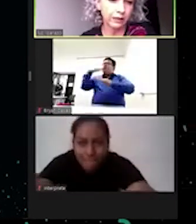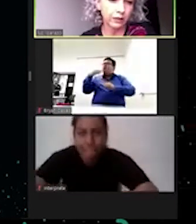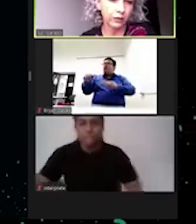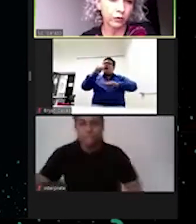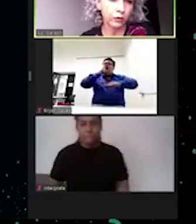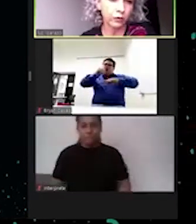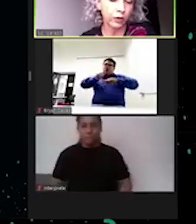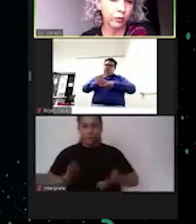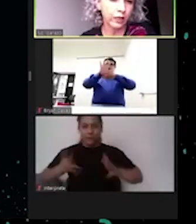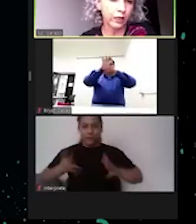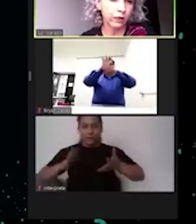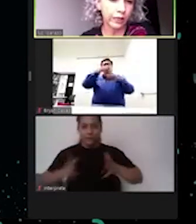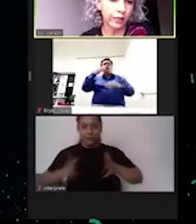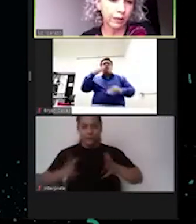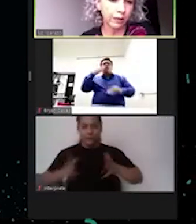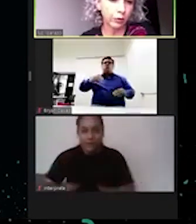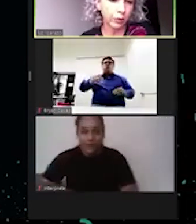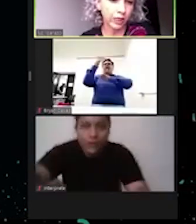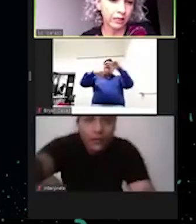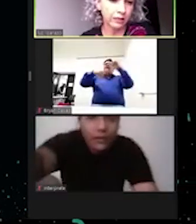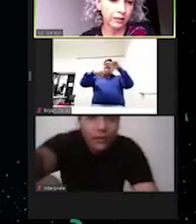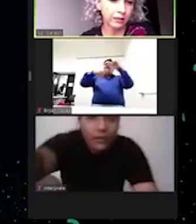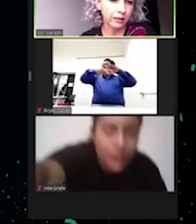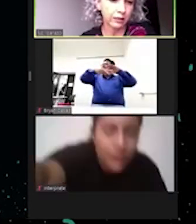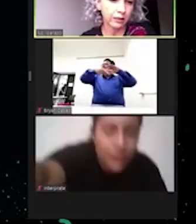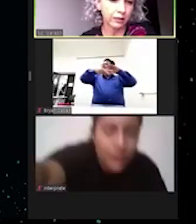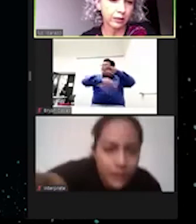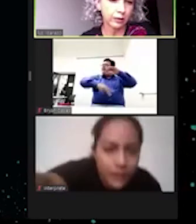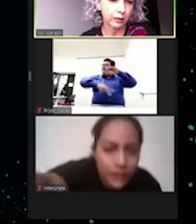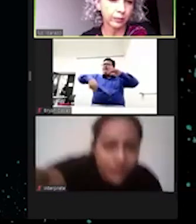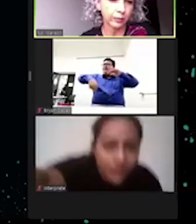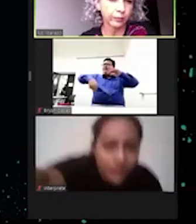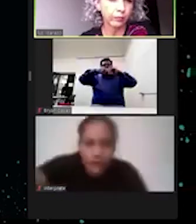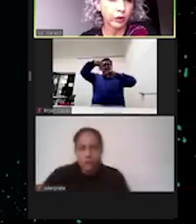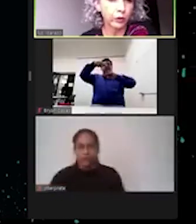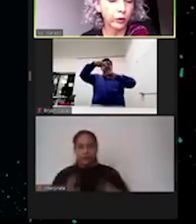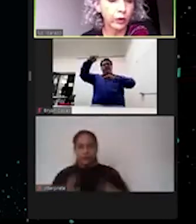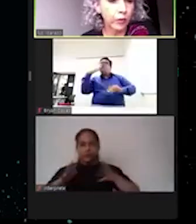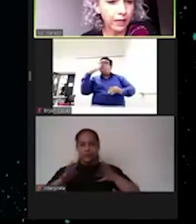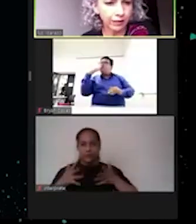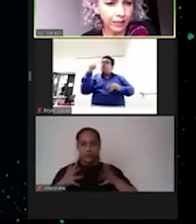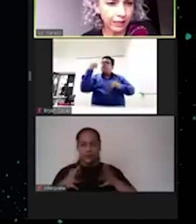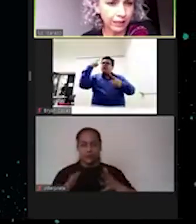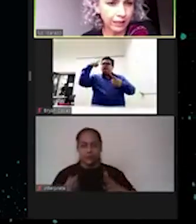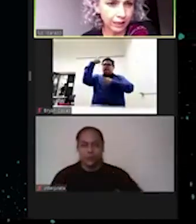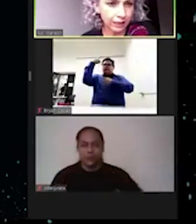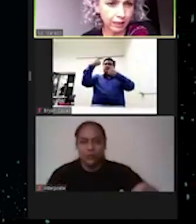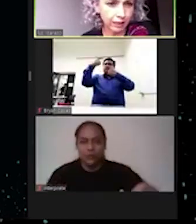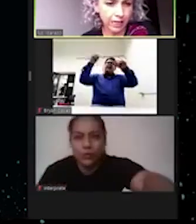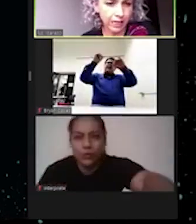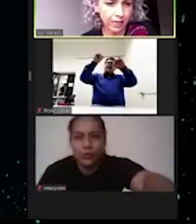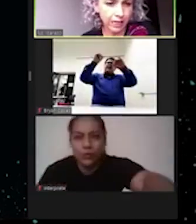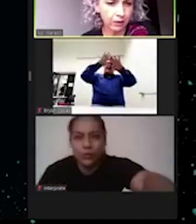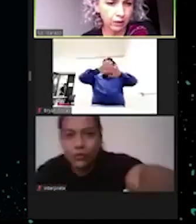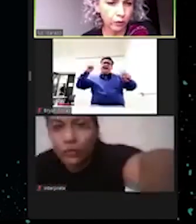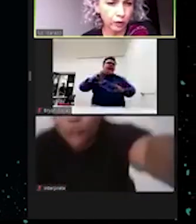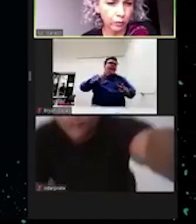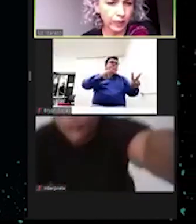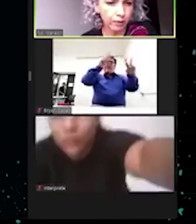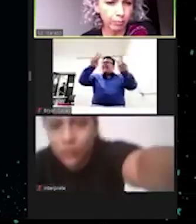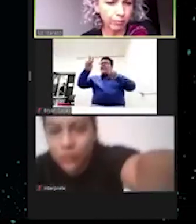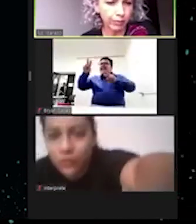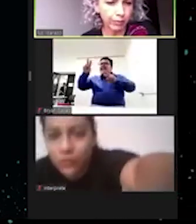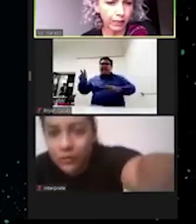que vuela por los aires, soy una mujer que ve en la tiniebla, soy una mujer que palpa la gota